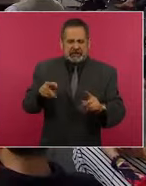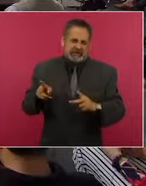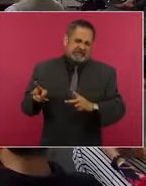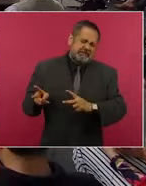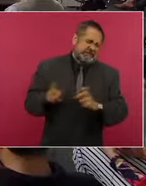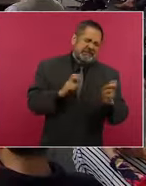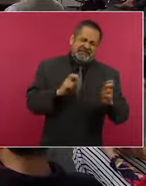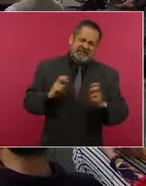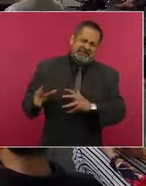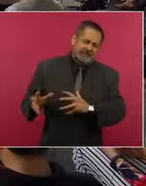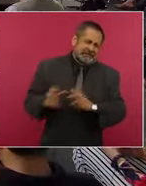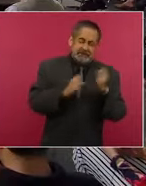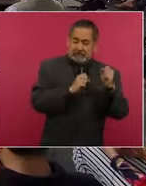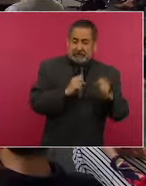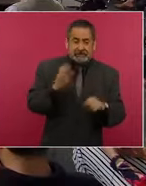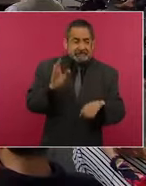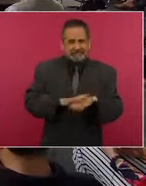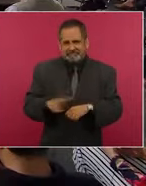En los